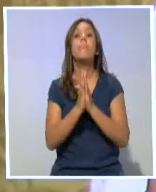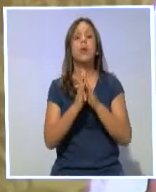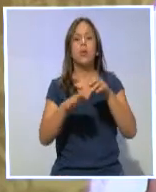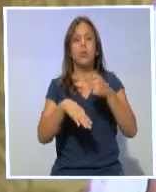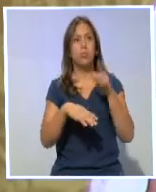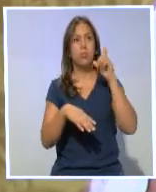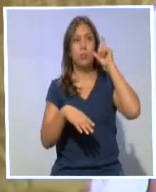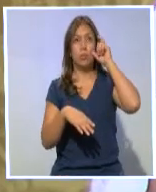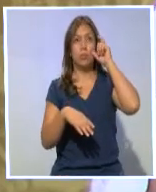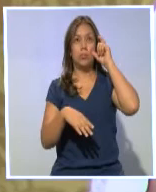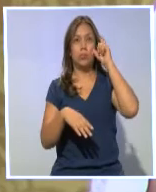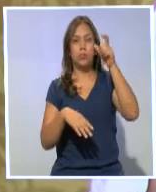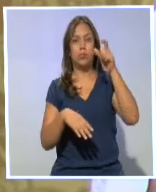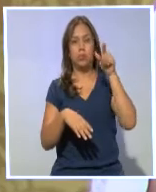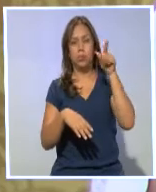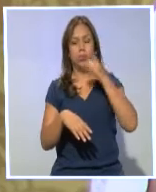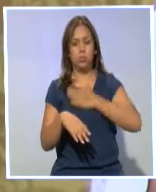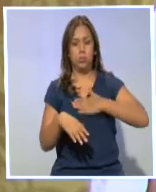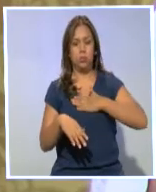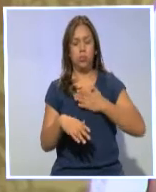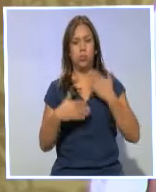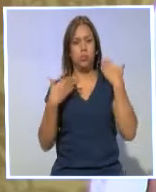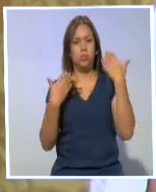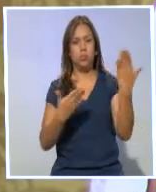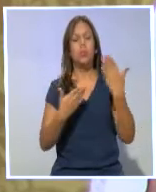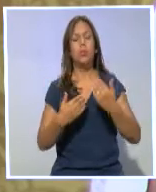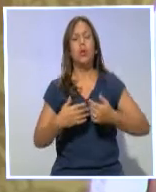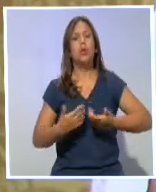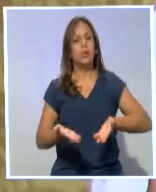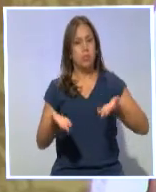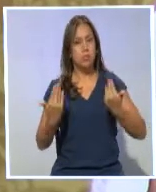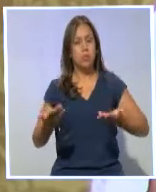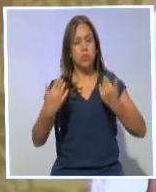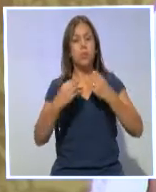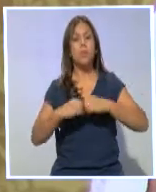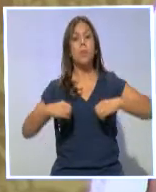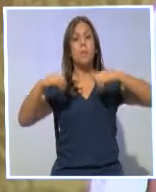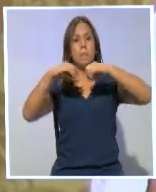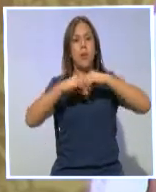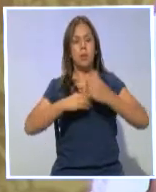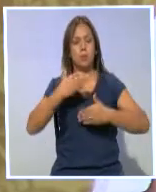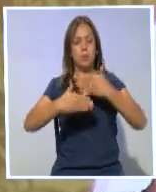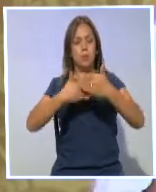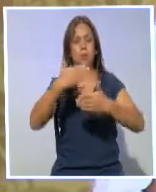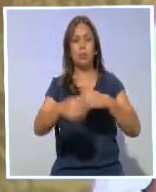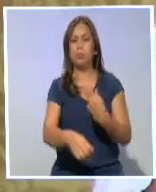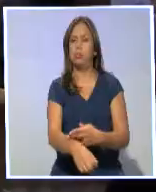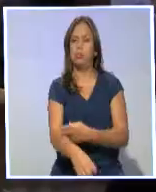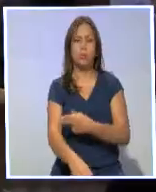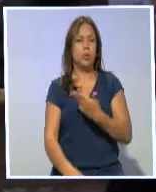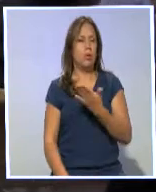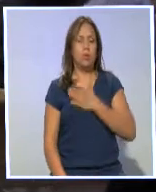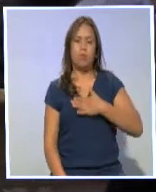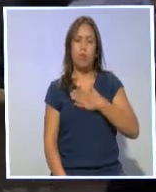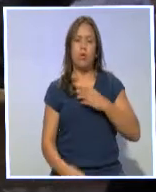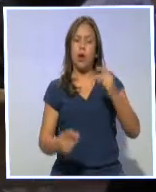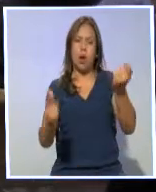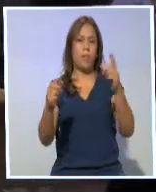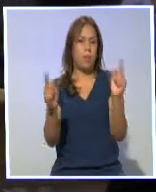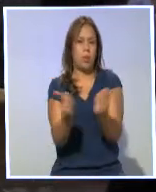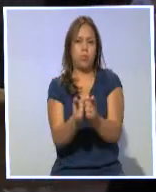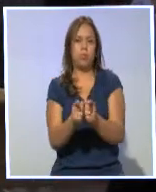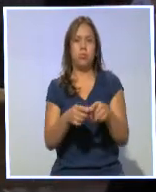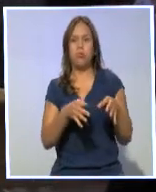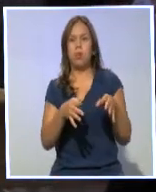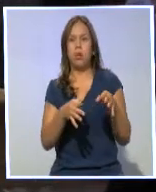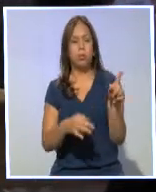que proceda inmediatamente con las audiencias y que los demás procesos se hagan con extrema rapidez. De su lado, Rosana